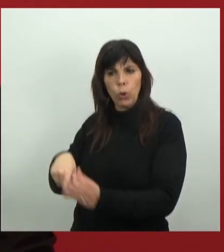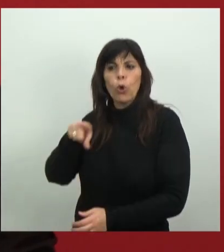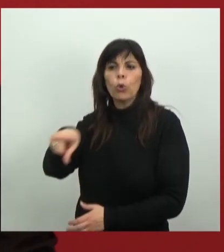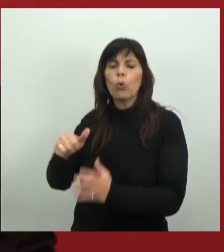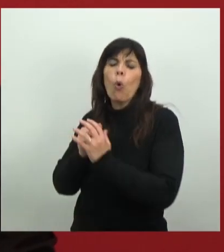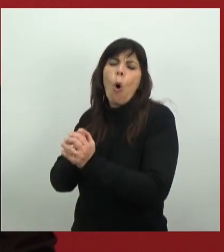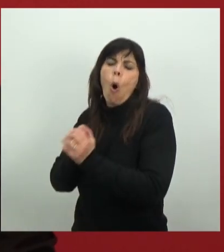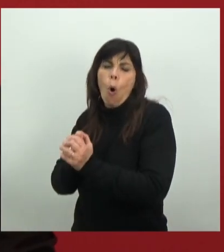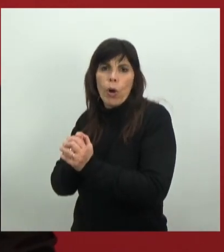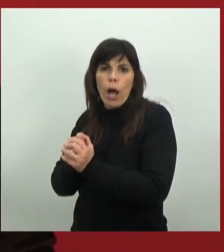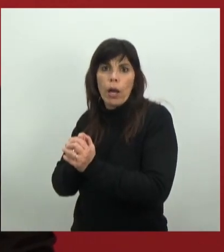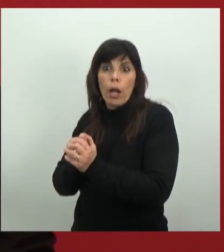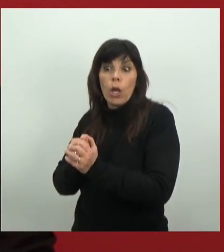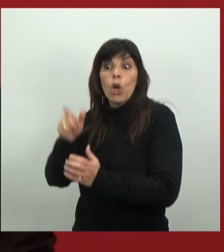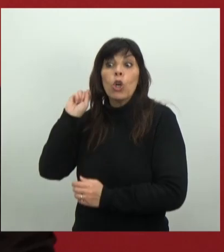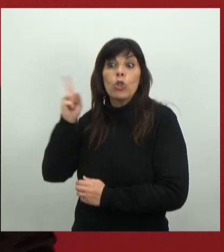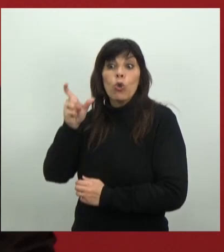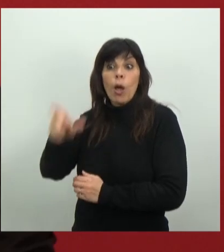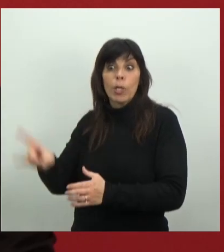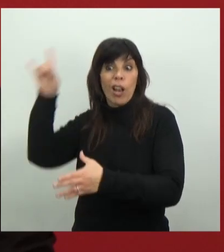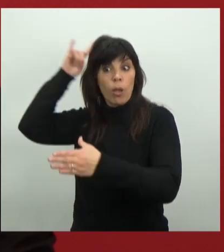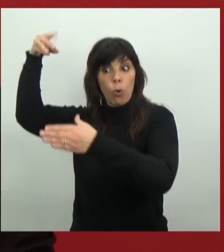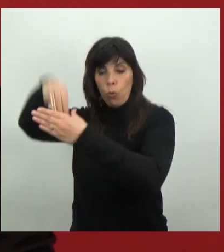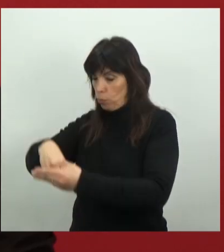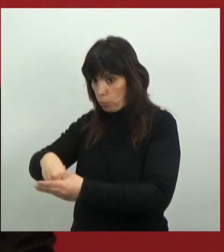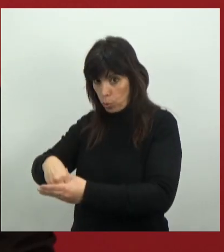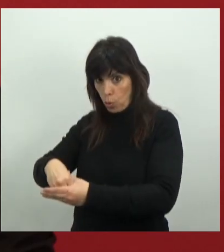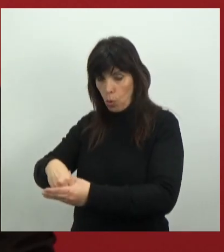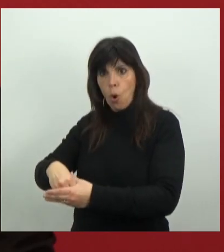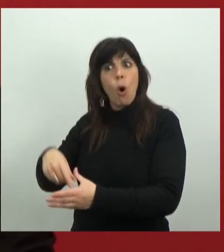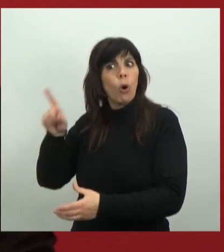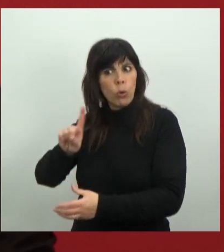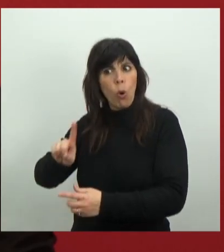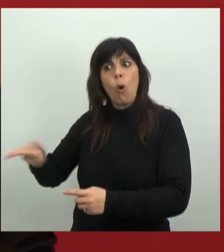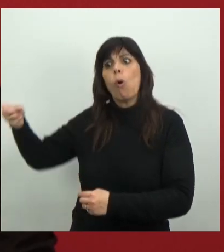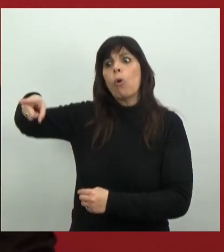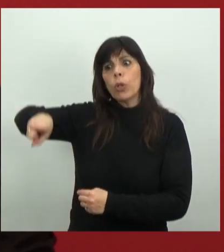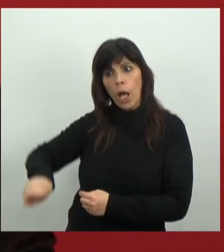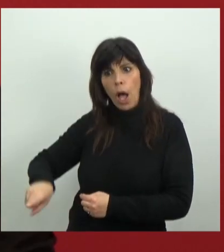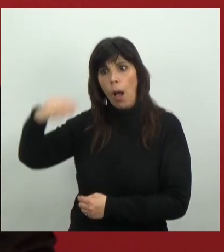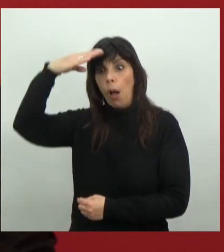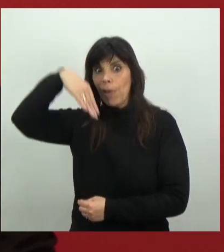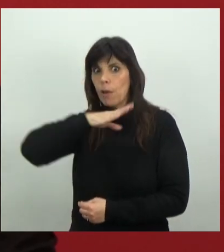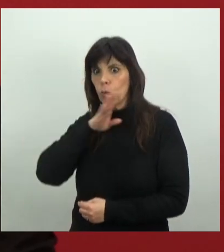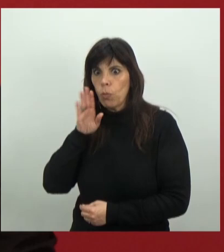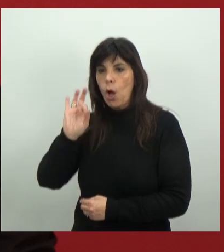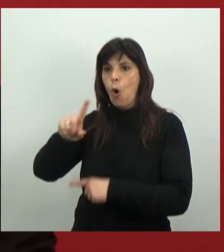los padres o el entorno es la razón por esa posesión, estar